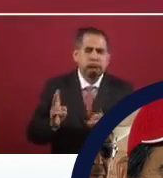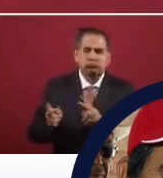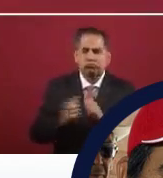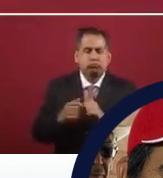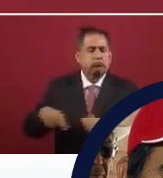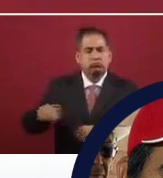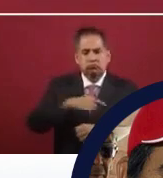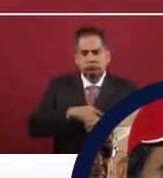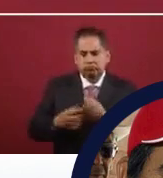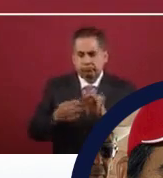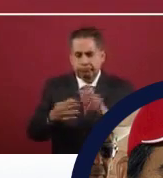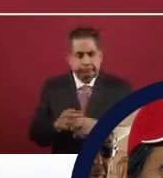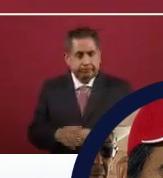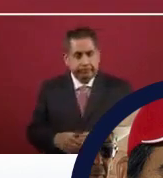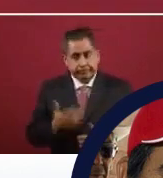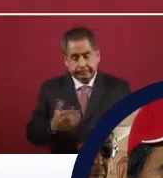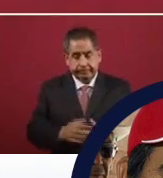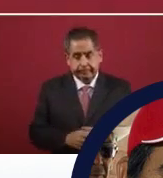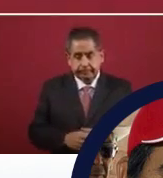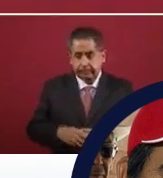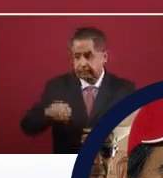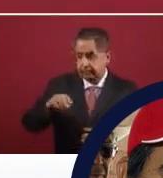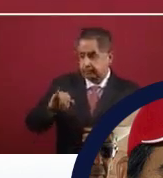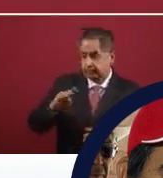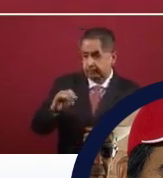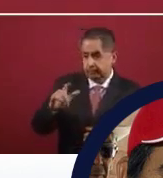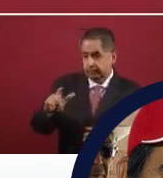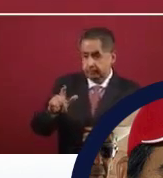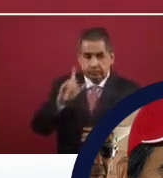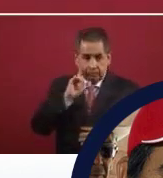su postura bien claro ¿Cuál es la y alternativa? ha dado,